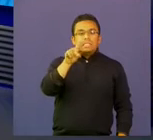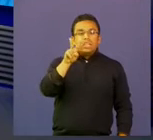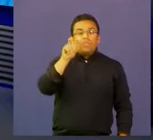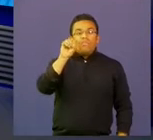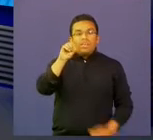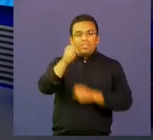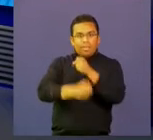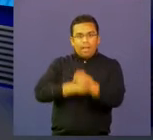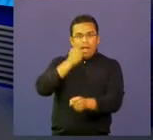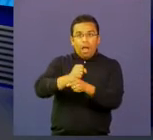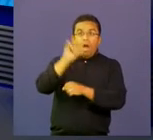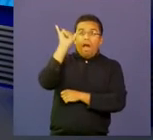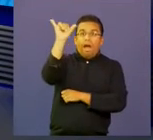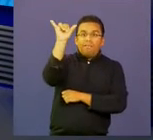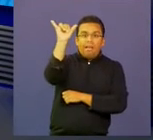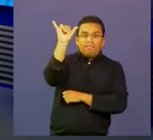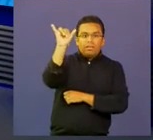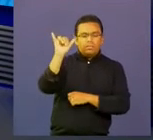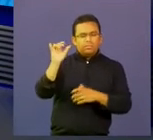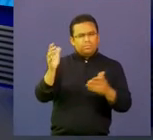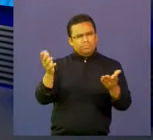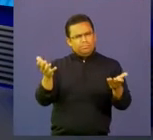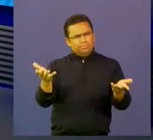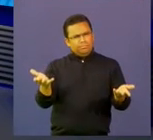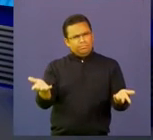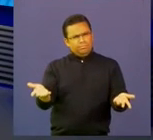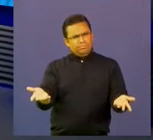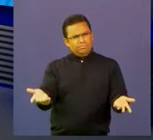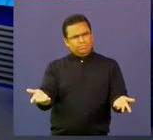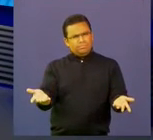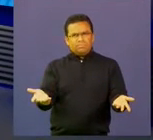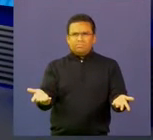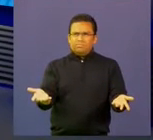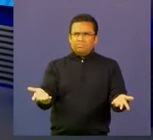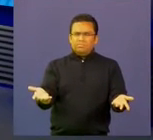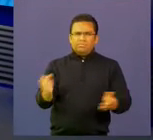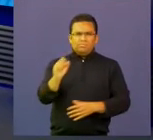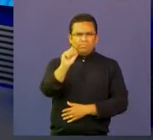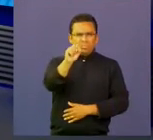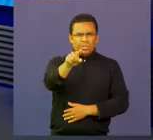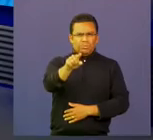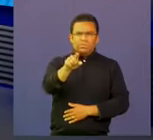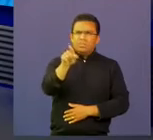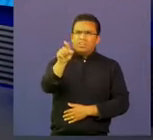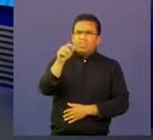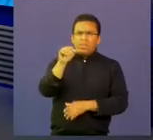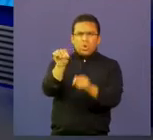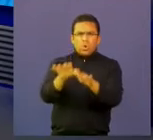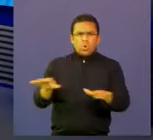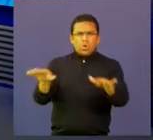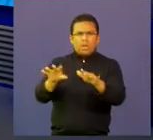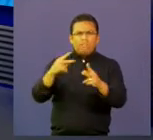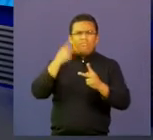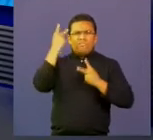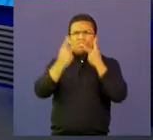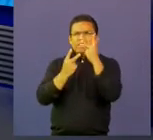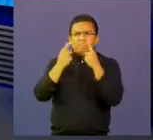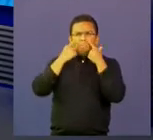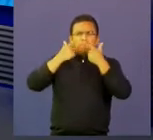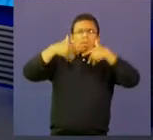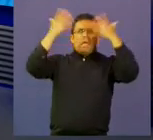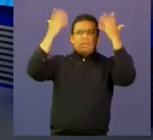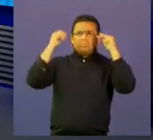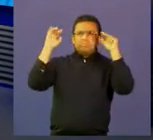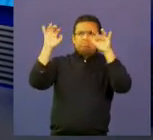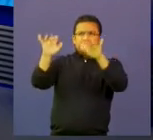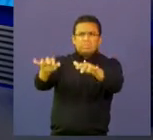siguiente pregunta es, ¿qué hace una escalera en el lugar más visitado, uno de los lugares más visitados del mundo,